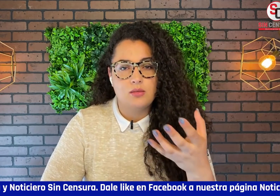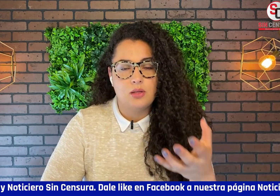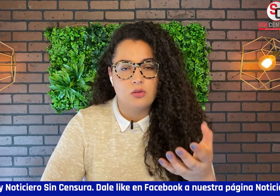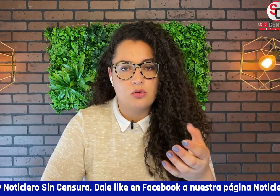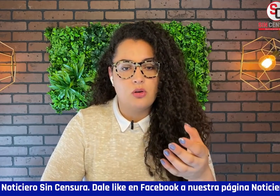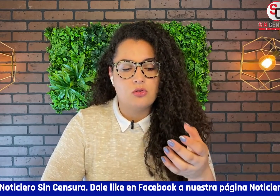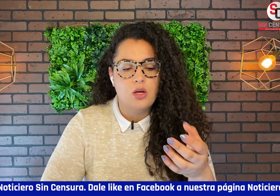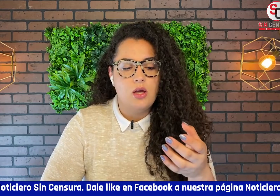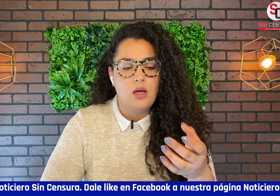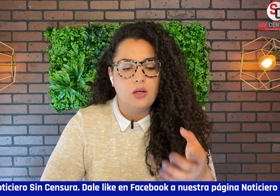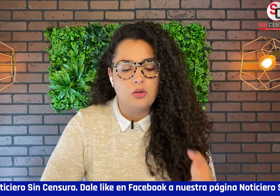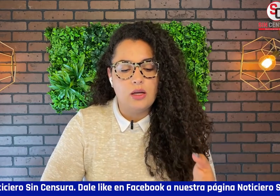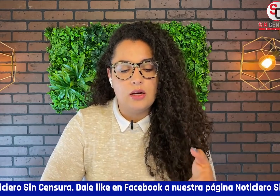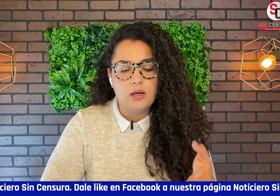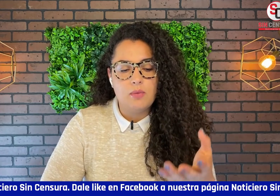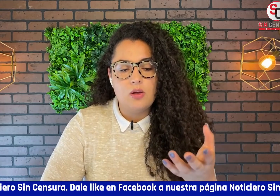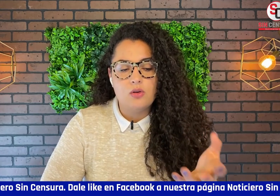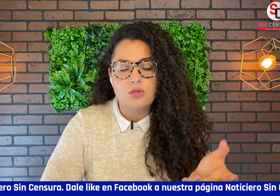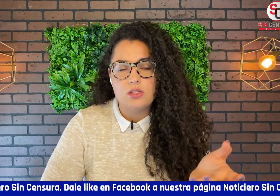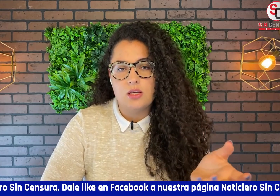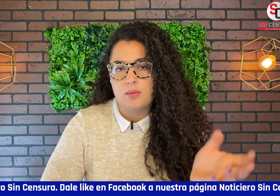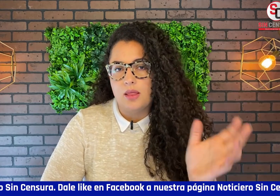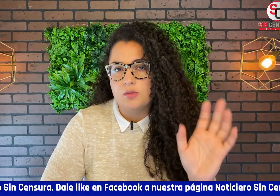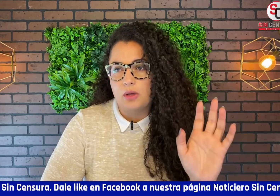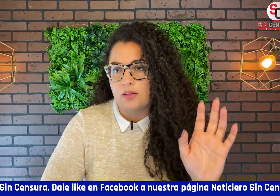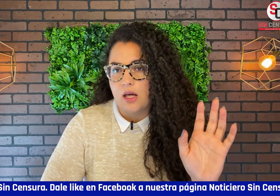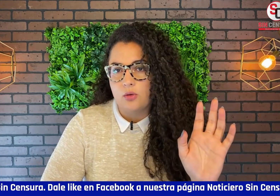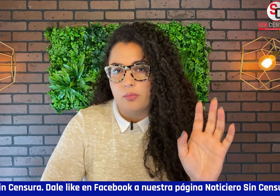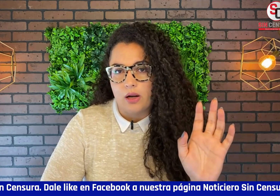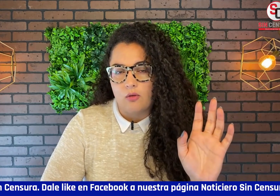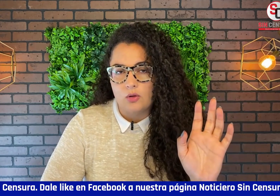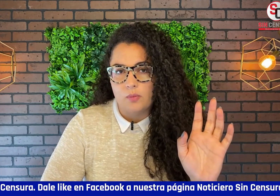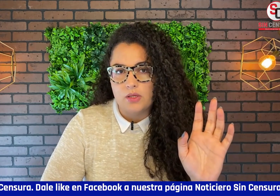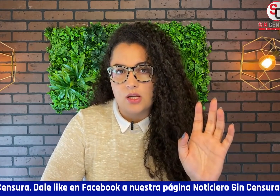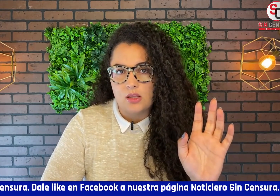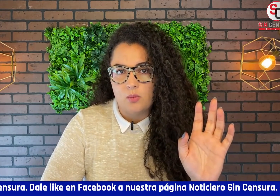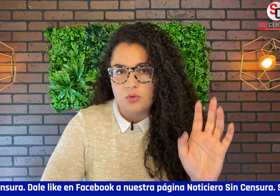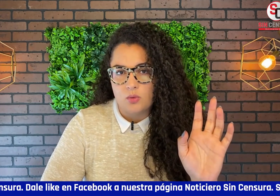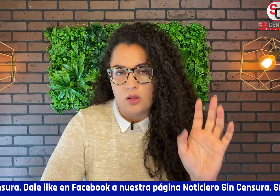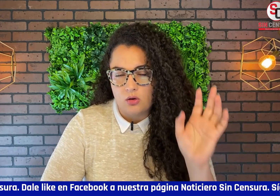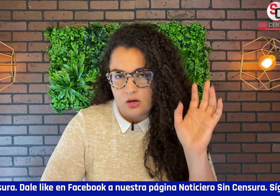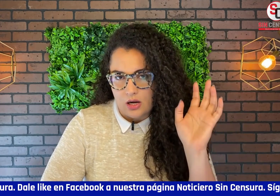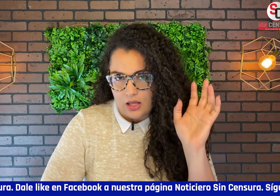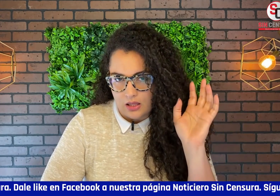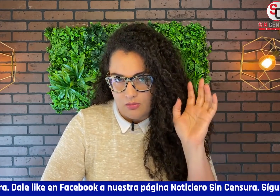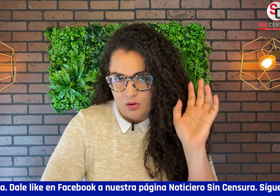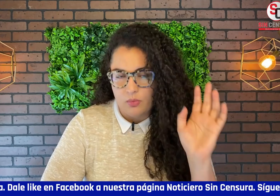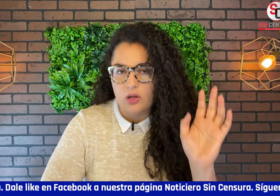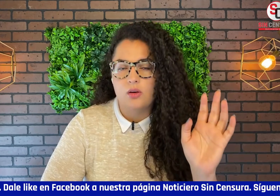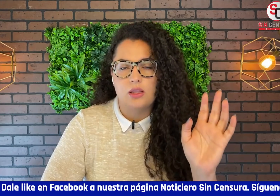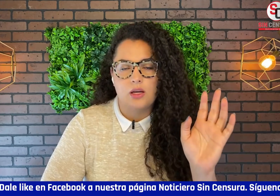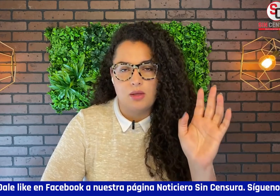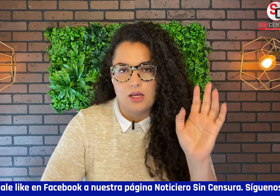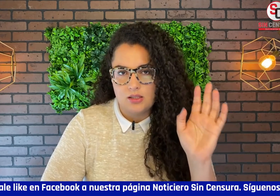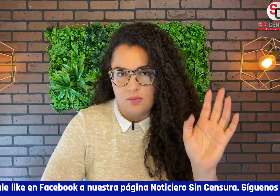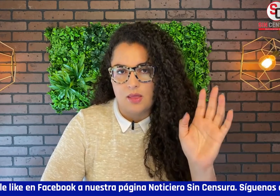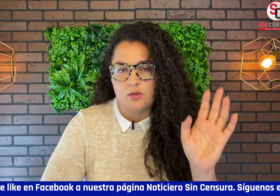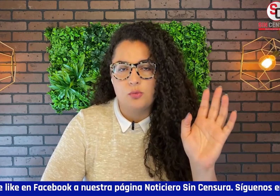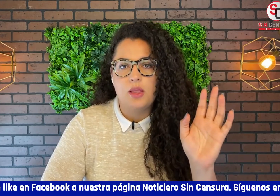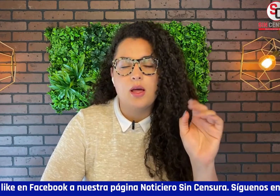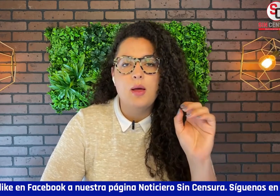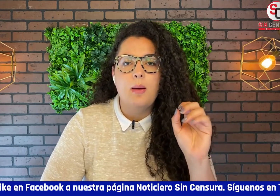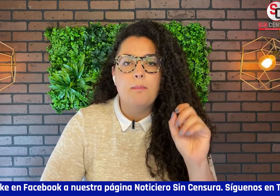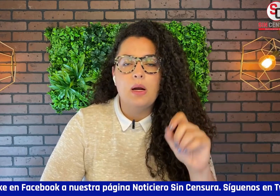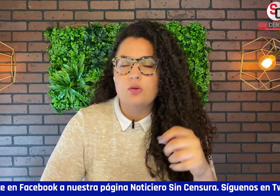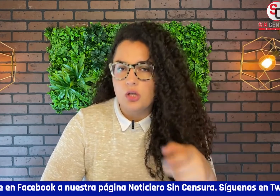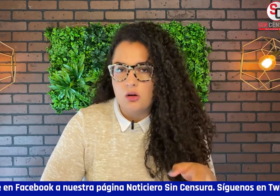terminan exhibiendo solos. Héctor Aguilar Camillo no sé si ya se habría despertado para cuando el presidente López Obrador le terminó poniendo la tremenda exhibida de su